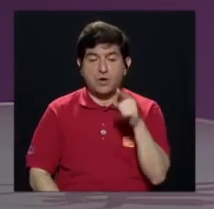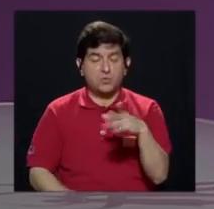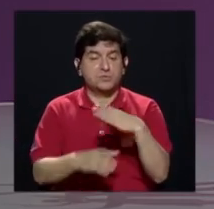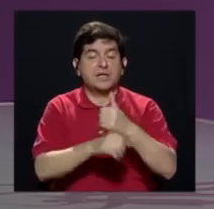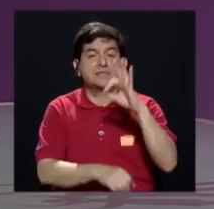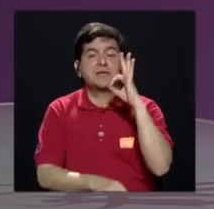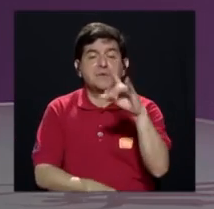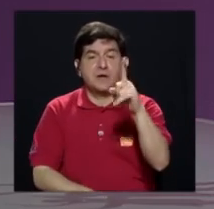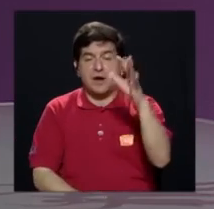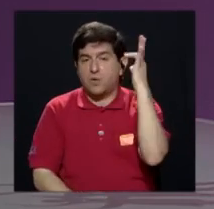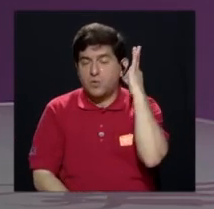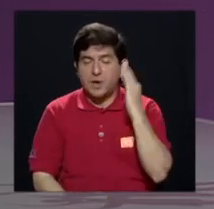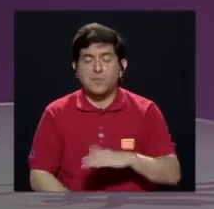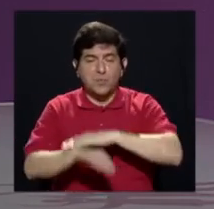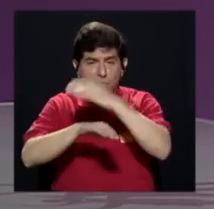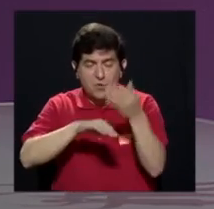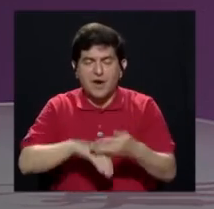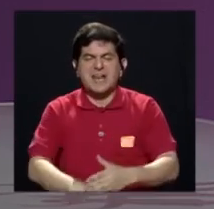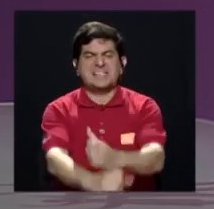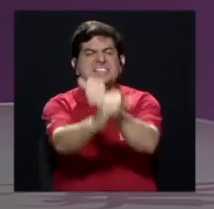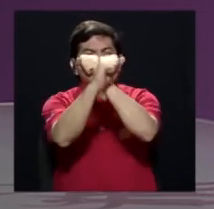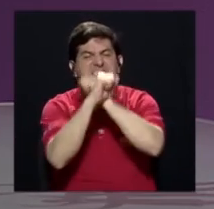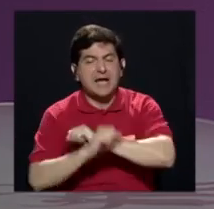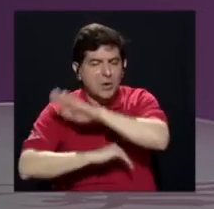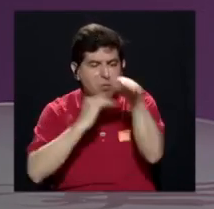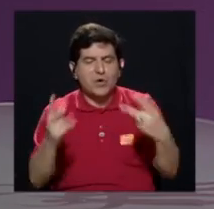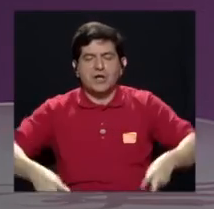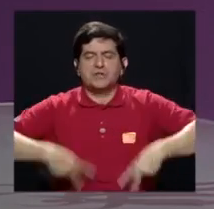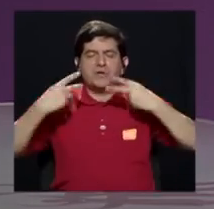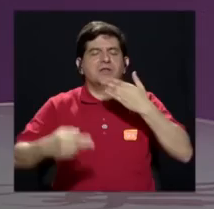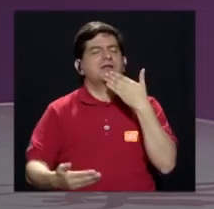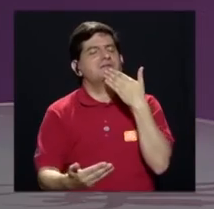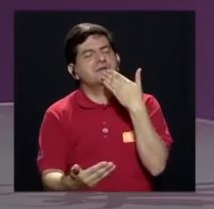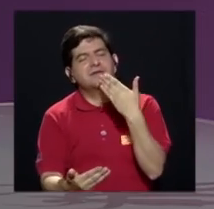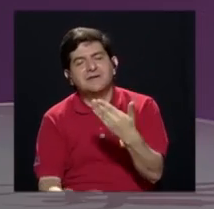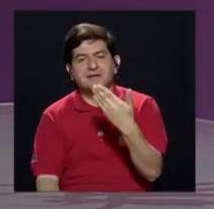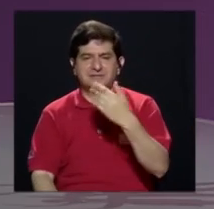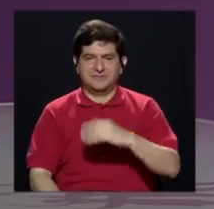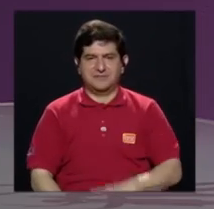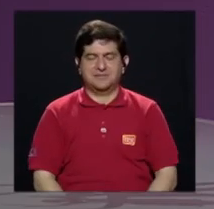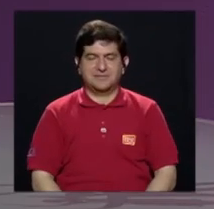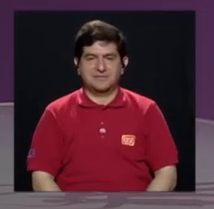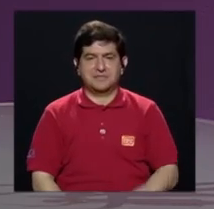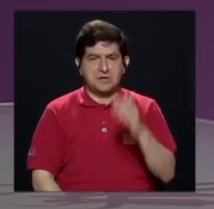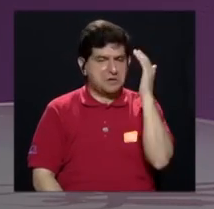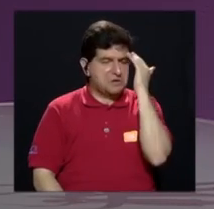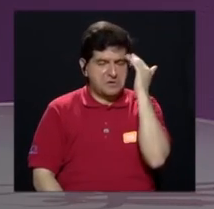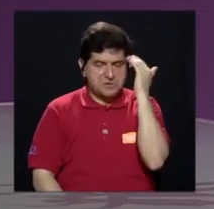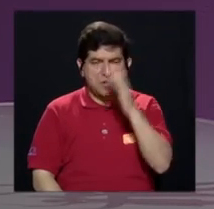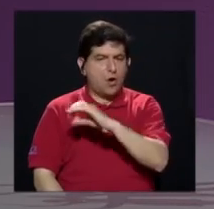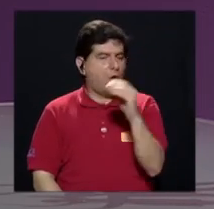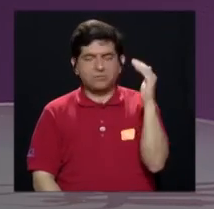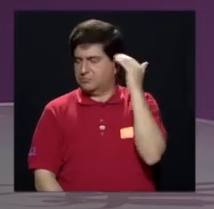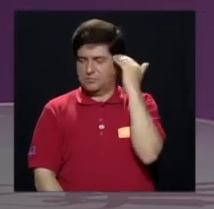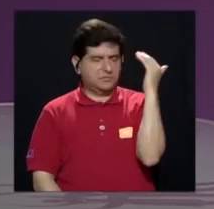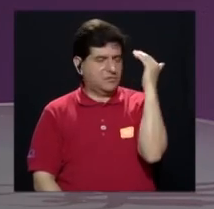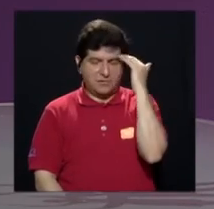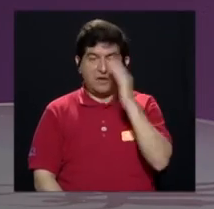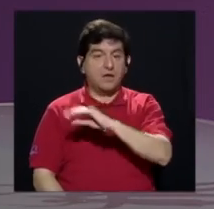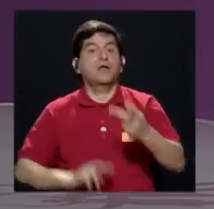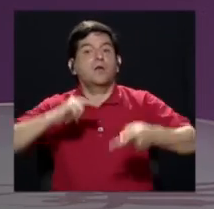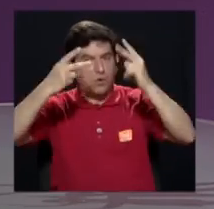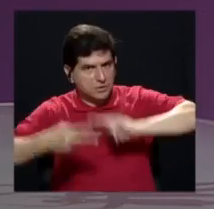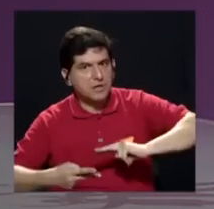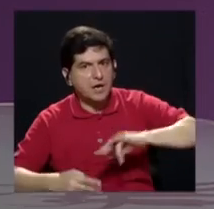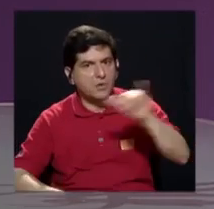a una mujer embarazada puede estar seguro que toda una vida te lo agradecerá consciente e inconscientemente y lo contrario